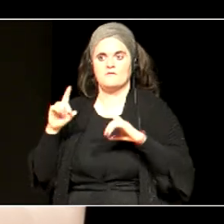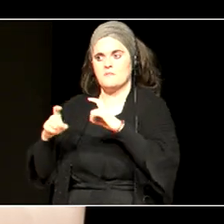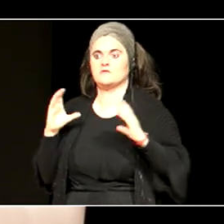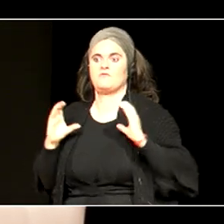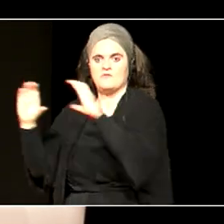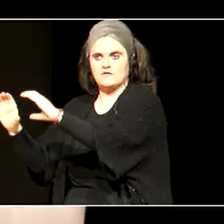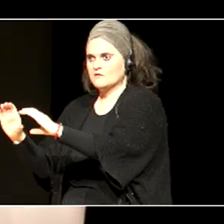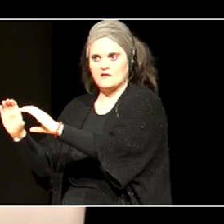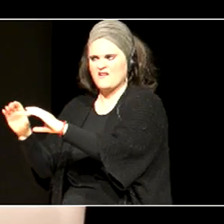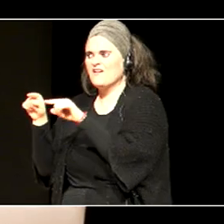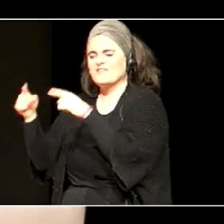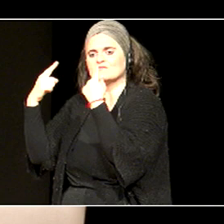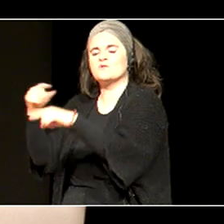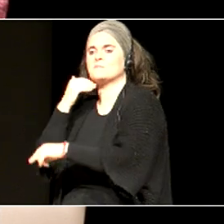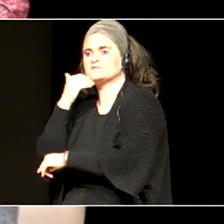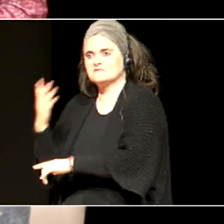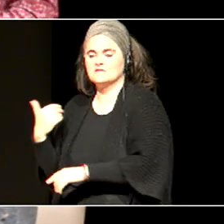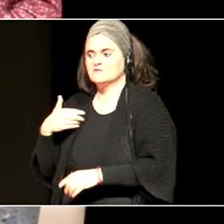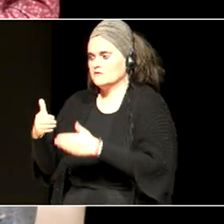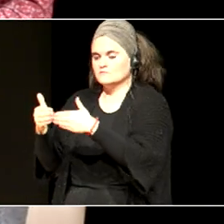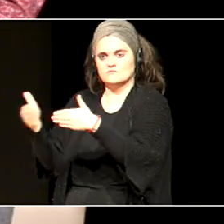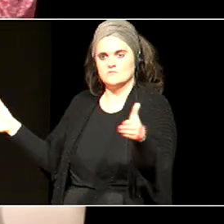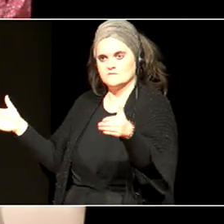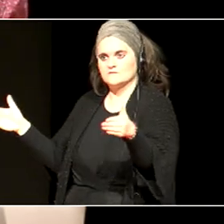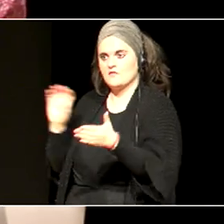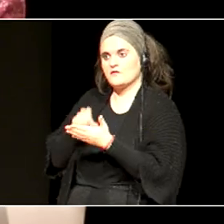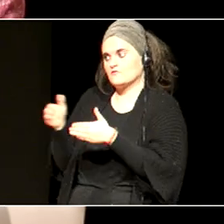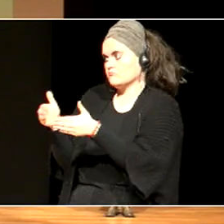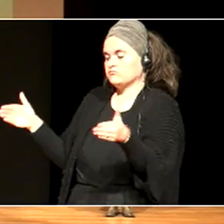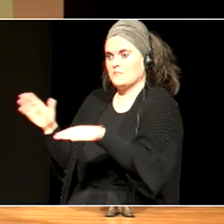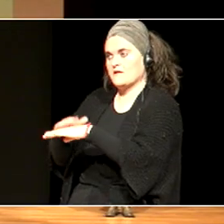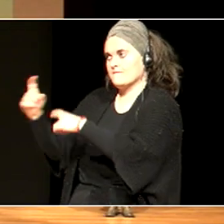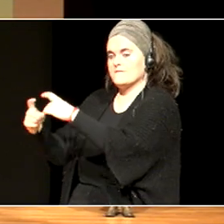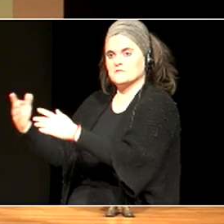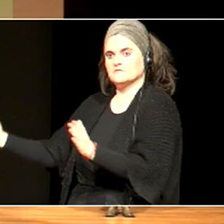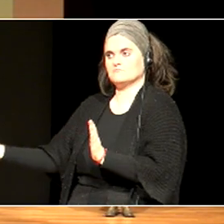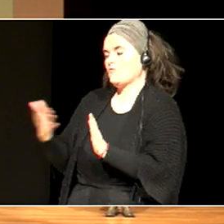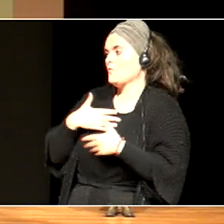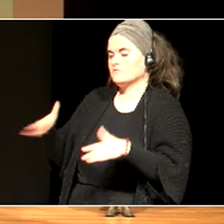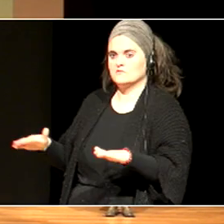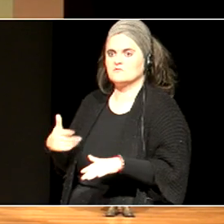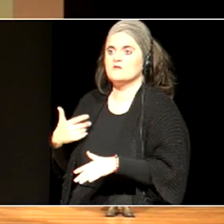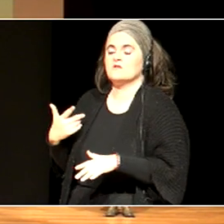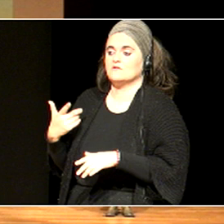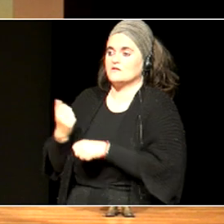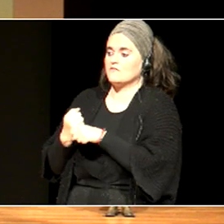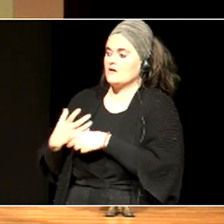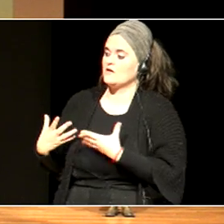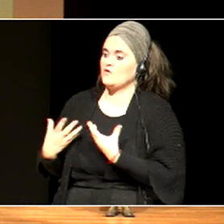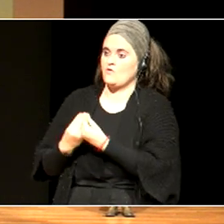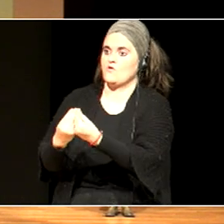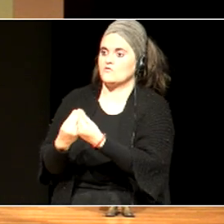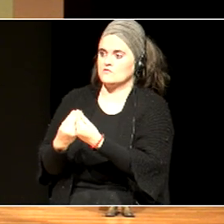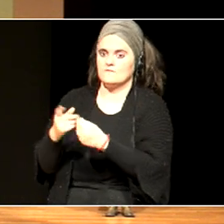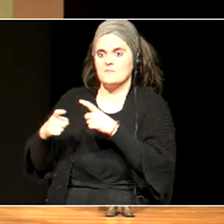entonces puertas abiertas siempre a las familias de los centros educativos voy a trabajar en camino y en conjunto con las familias que quieran